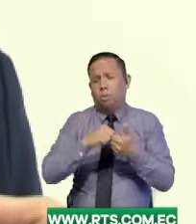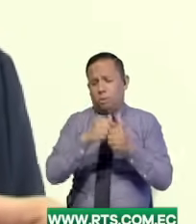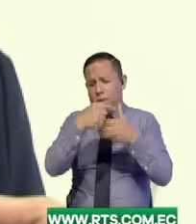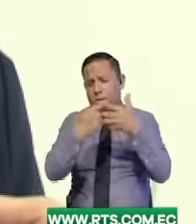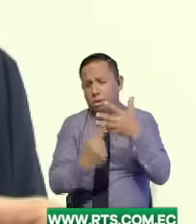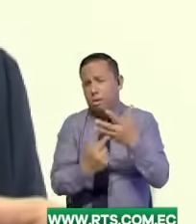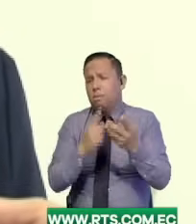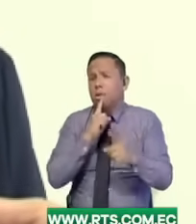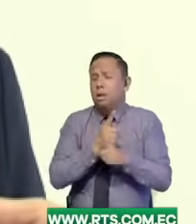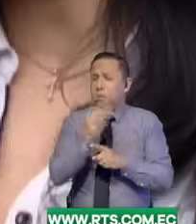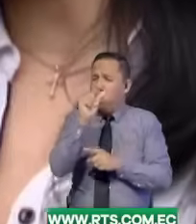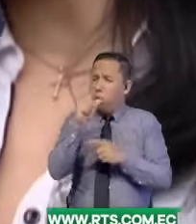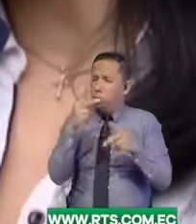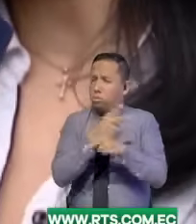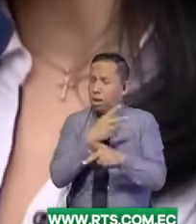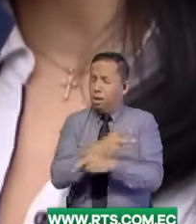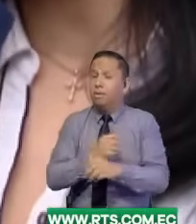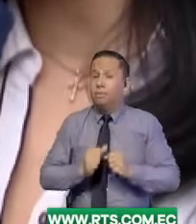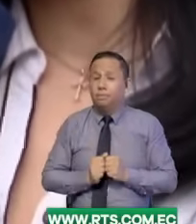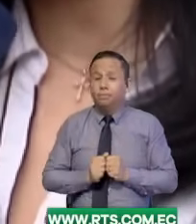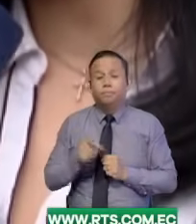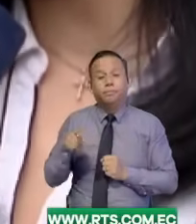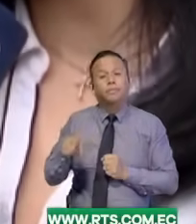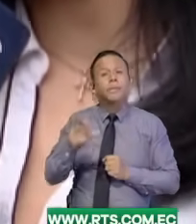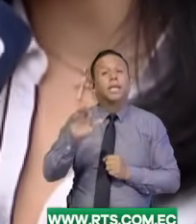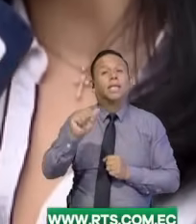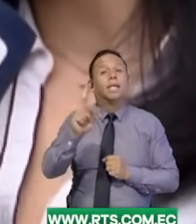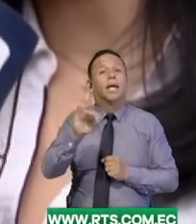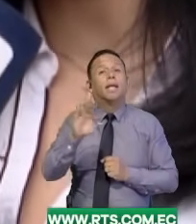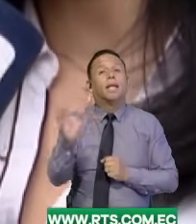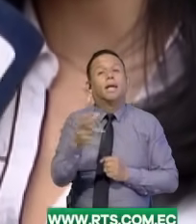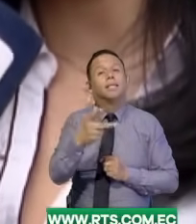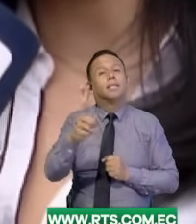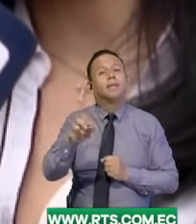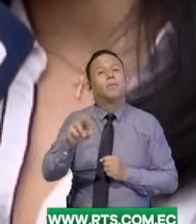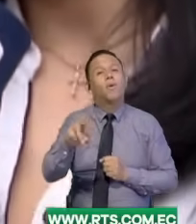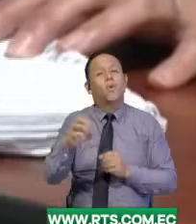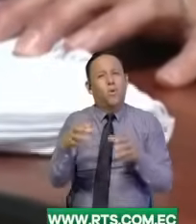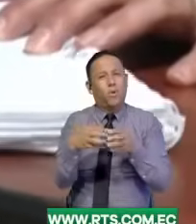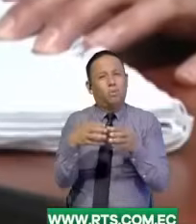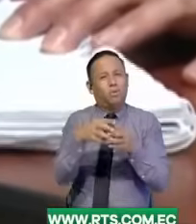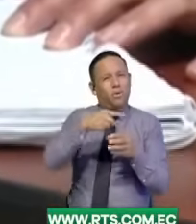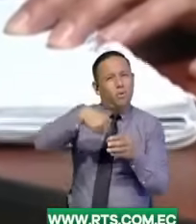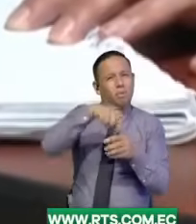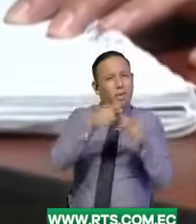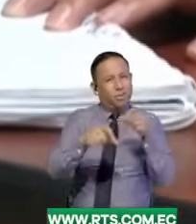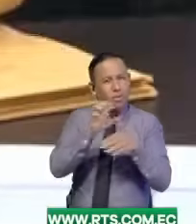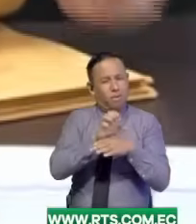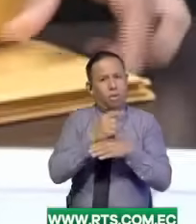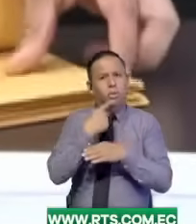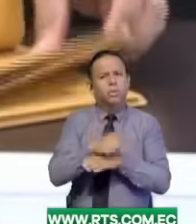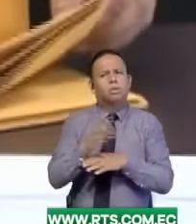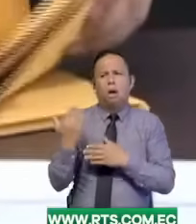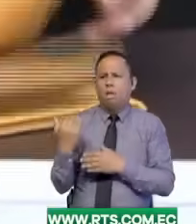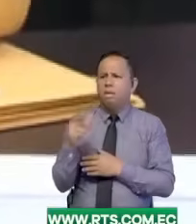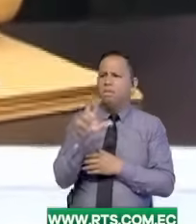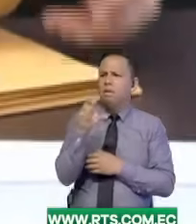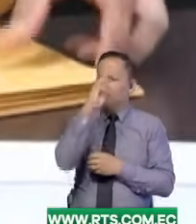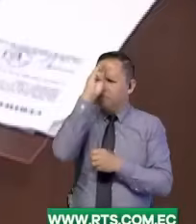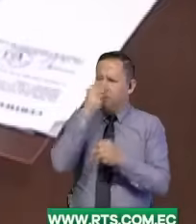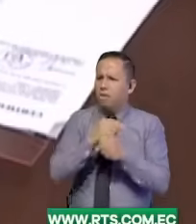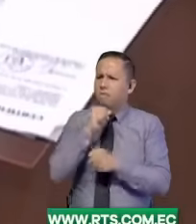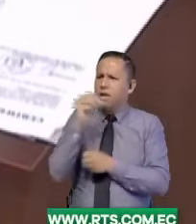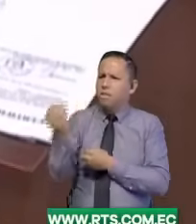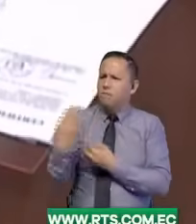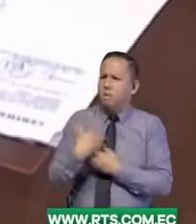ha vuelto hasta un poco peligroso. Tania Chamorro de la Comisión Ciudadana con críticas porque el 13 de mayo ya tenían que contar con esa información y